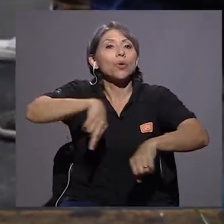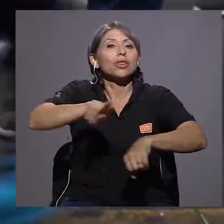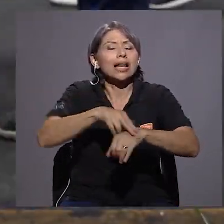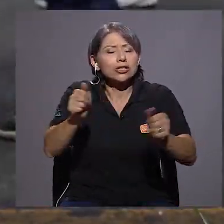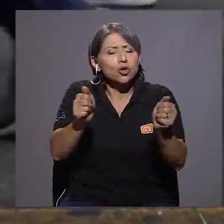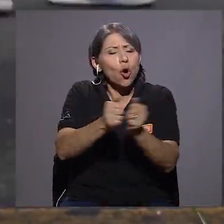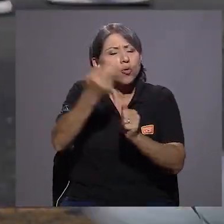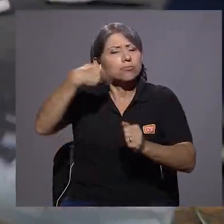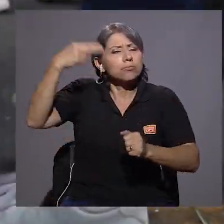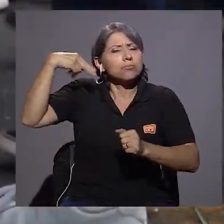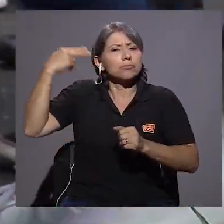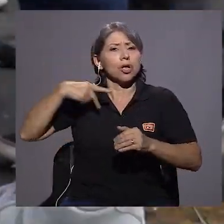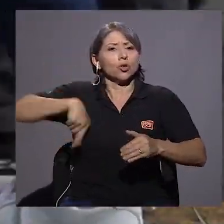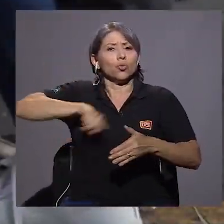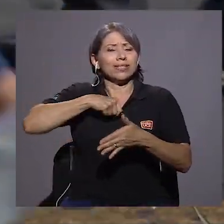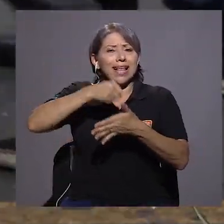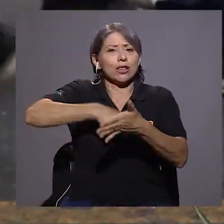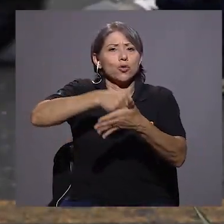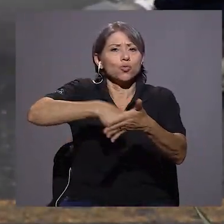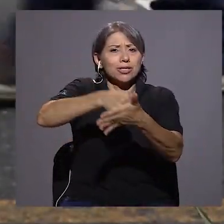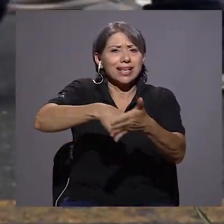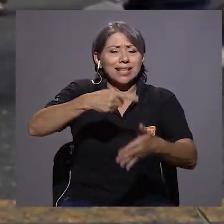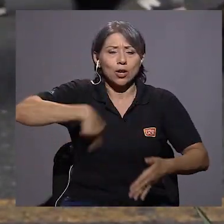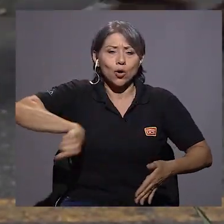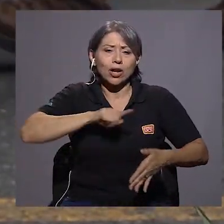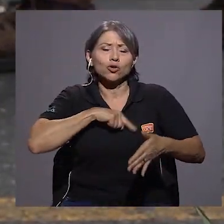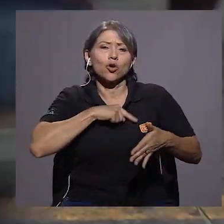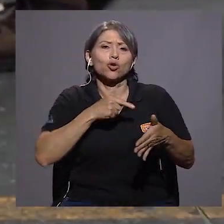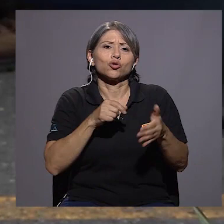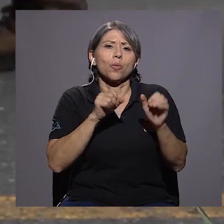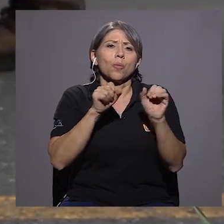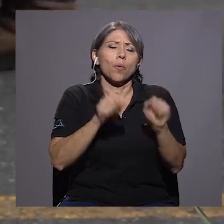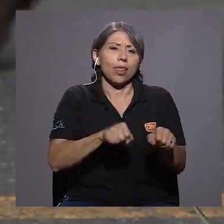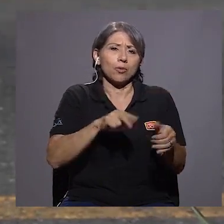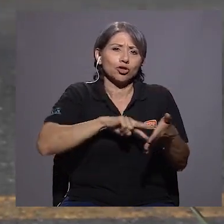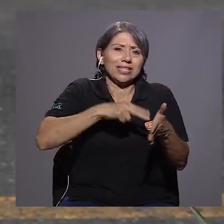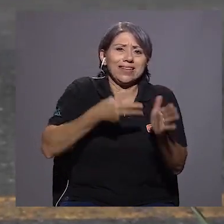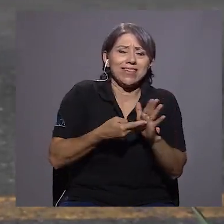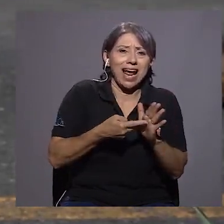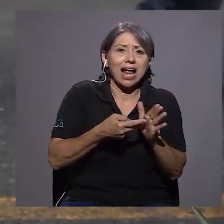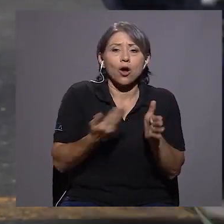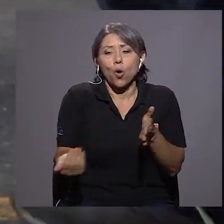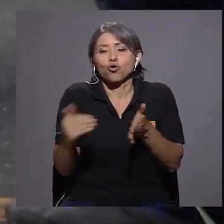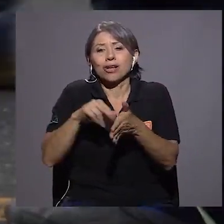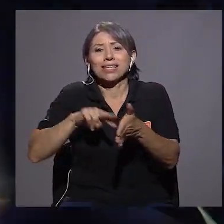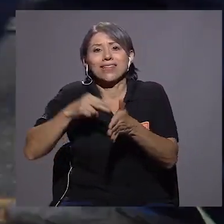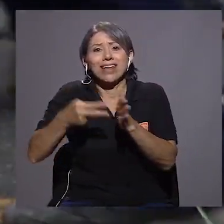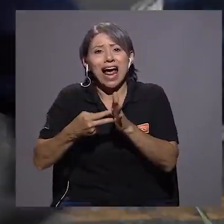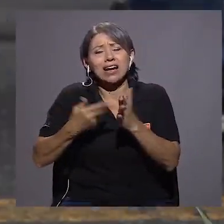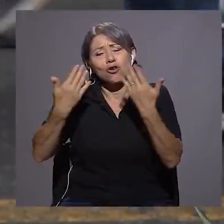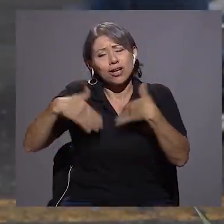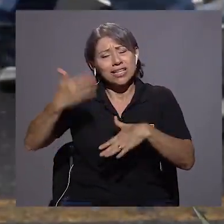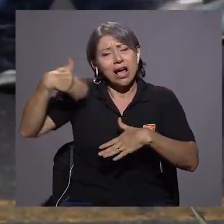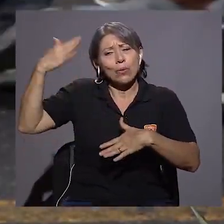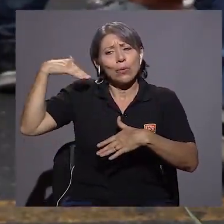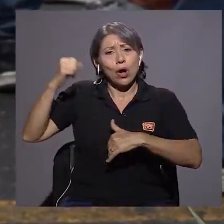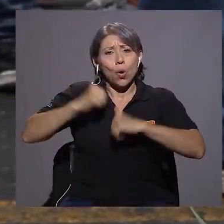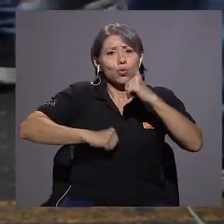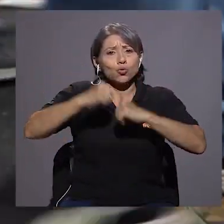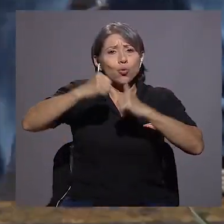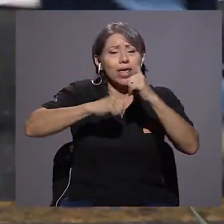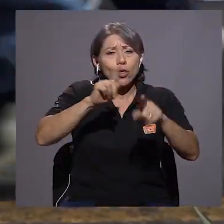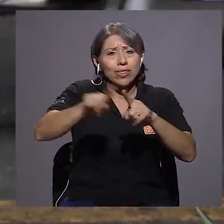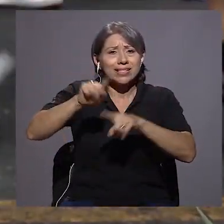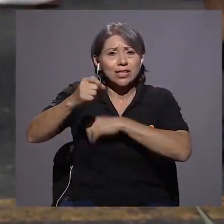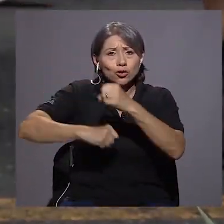pero espontáneos construidos desde la memoria de nuestras luchas, ¿no? De todo lo que podemos nosotros significar o resignificar de lo que hemos construido a través de